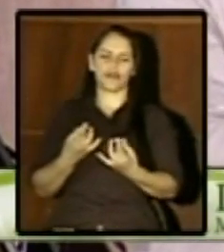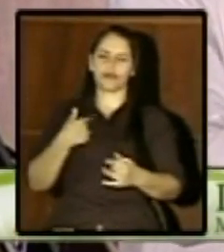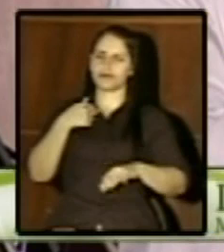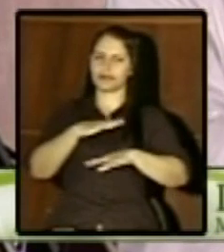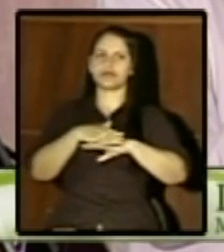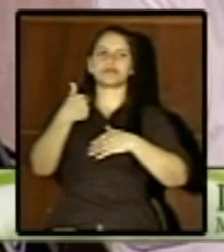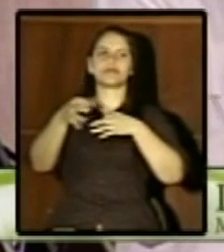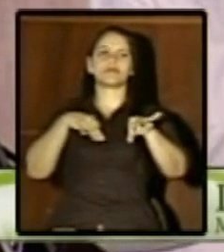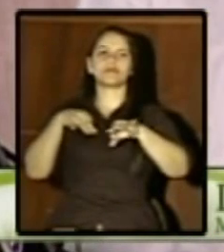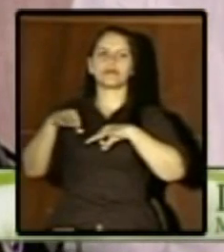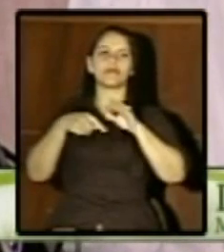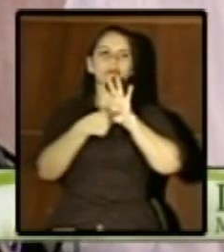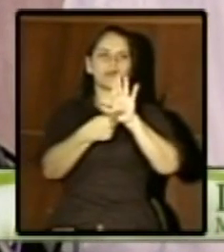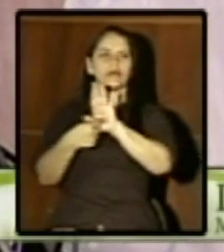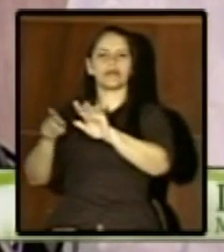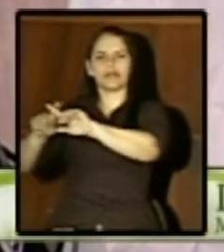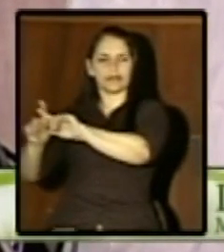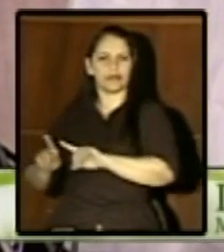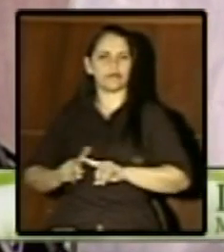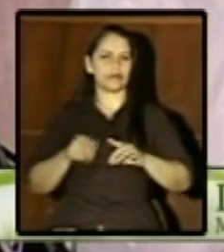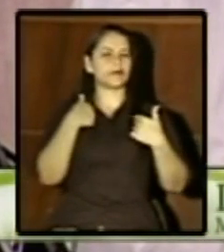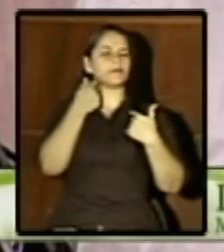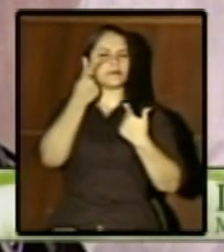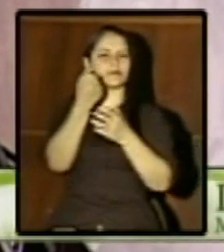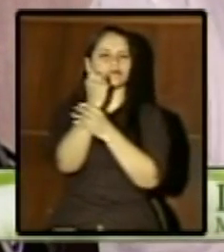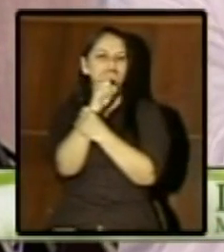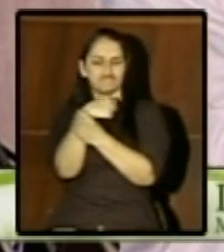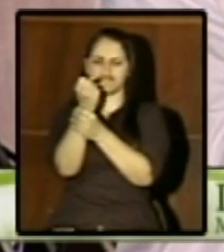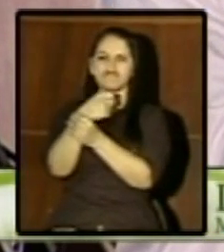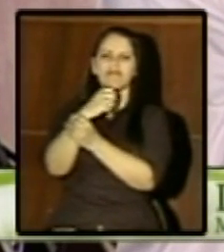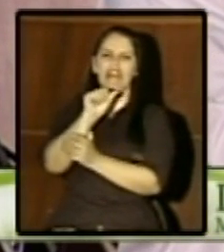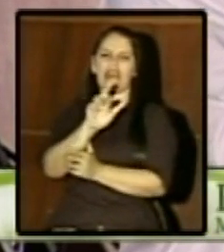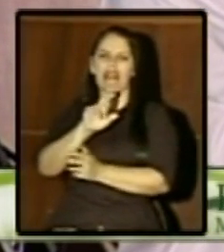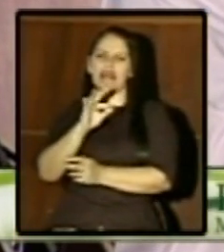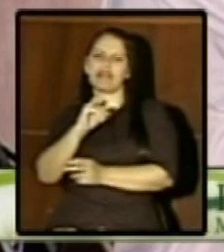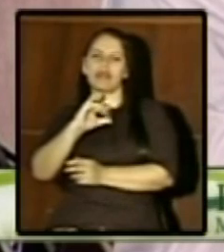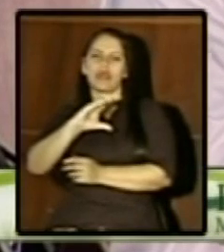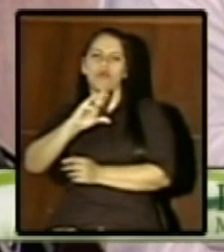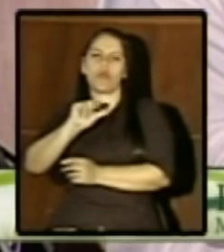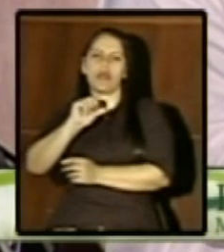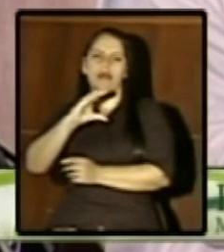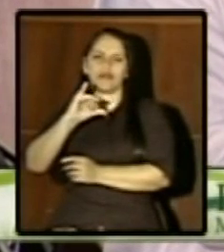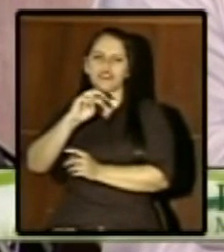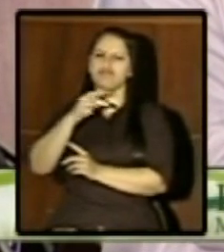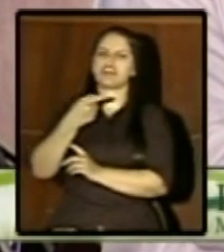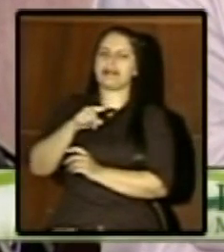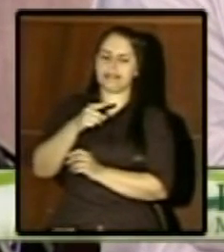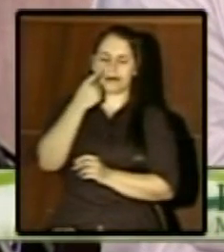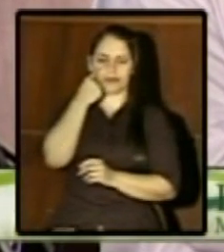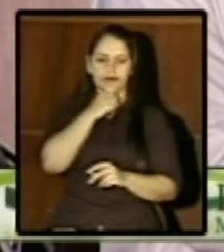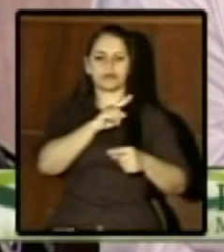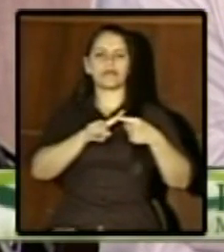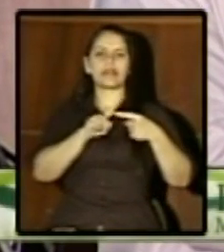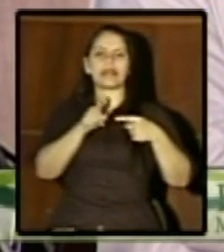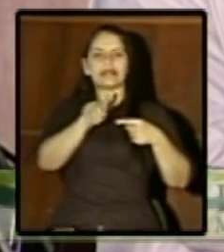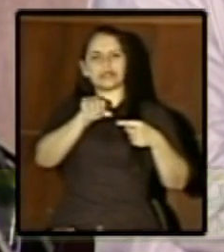estructuras. Ahorita vamos a recordar cómo es una articulación para que miremos de qué se tratan estas estructuras. La sinovia,